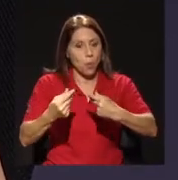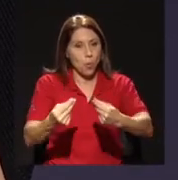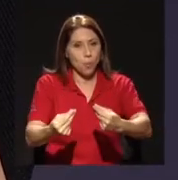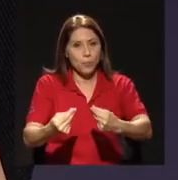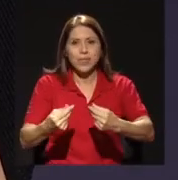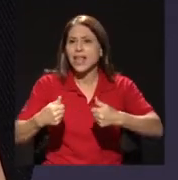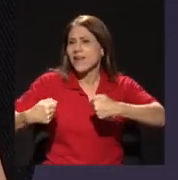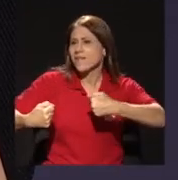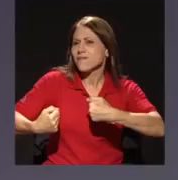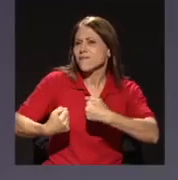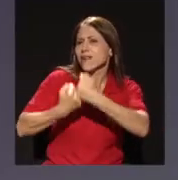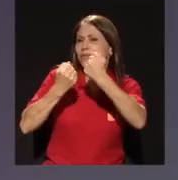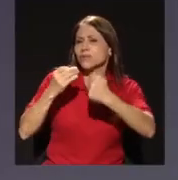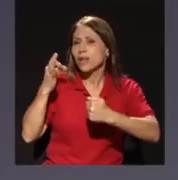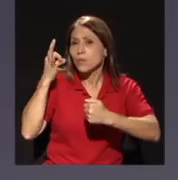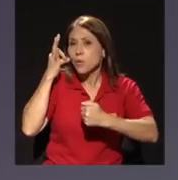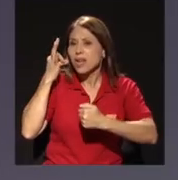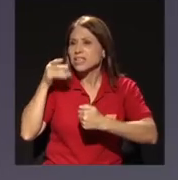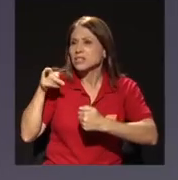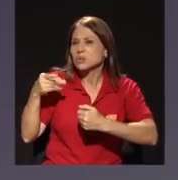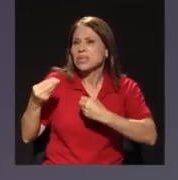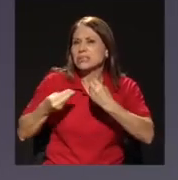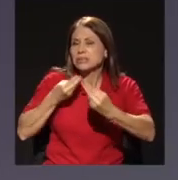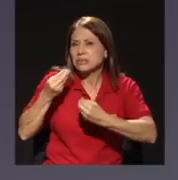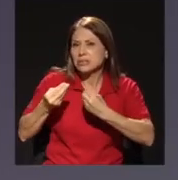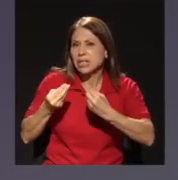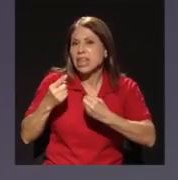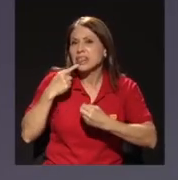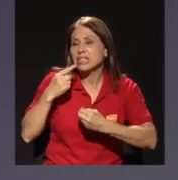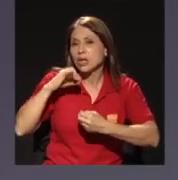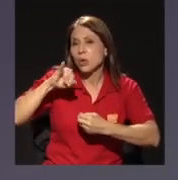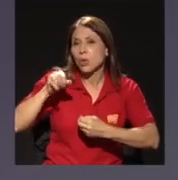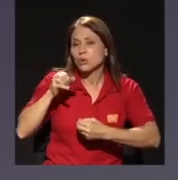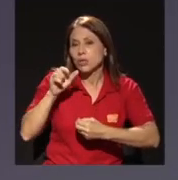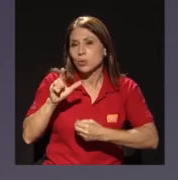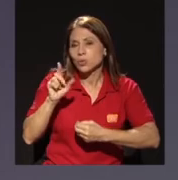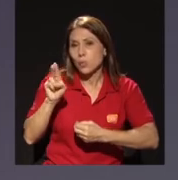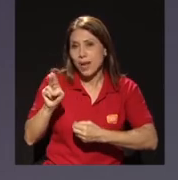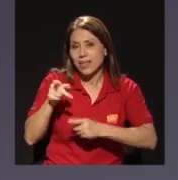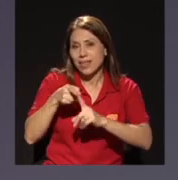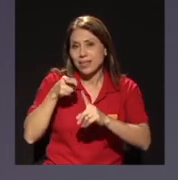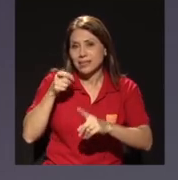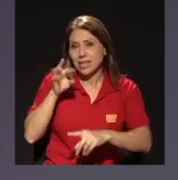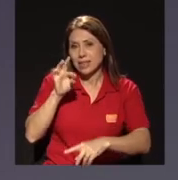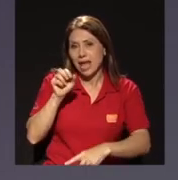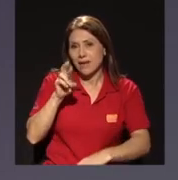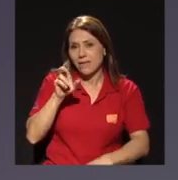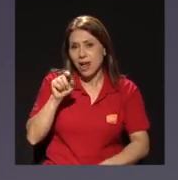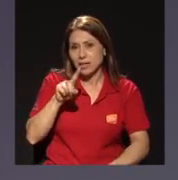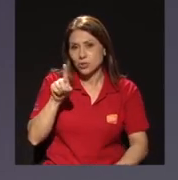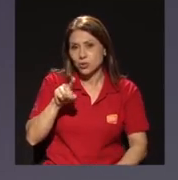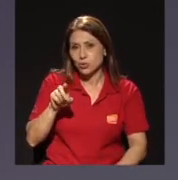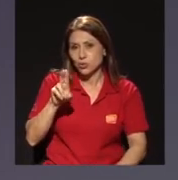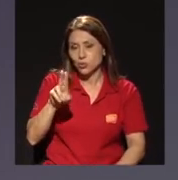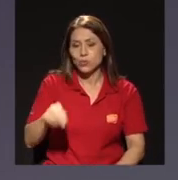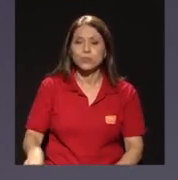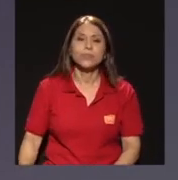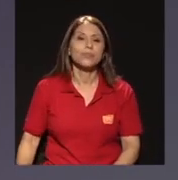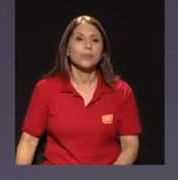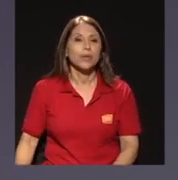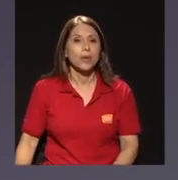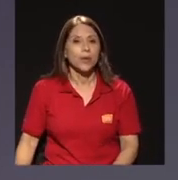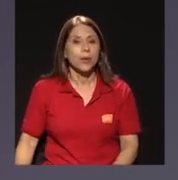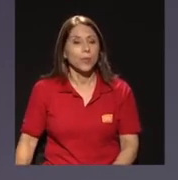mujeres en el sector donde usted se desenvuelve? Nos dice don José Luis de Umaña de Tarrazú. Bueno, decirle a don José Luis